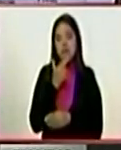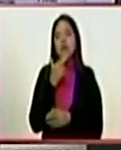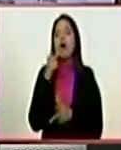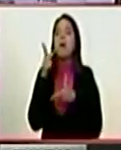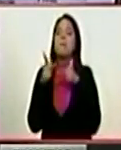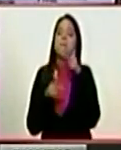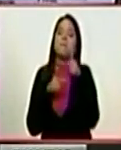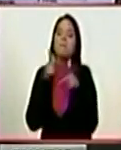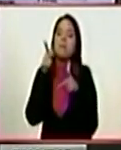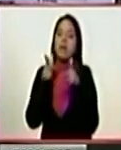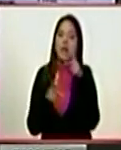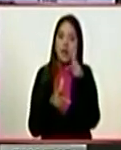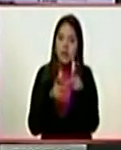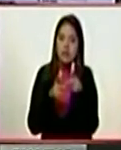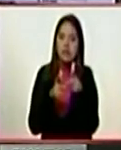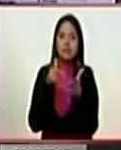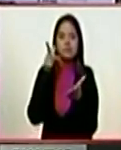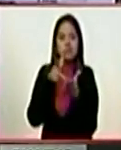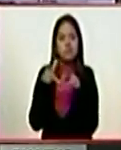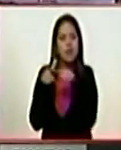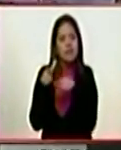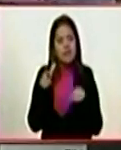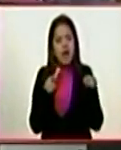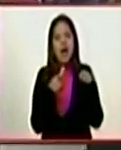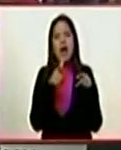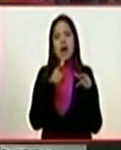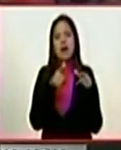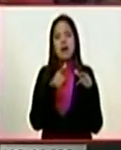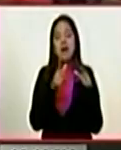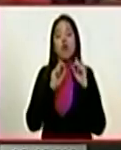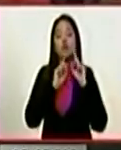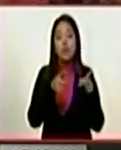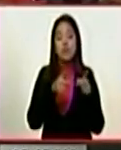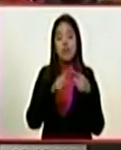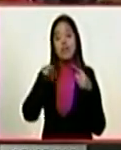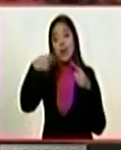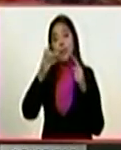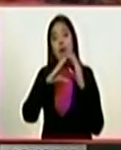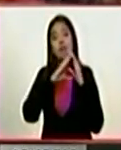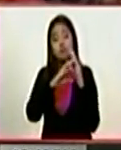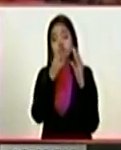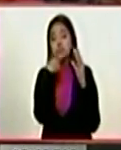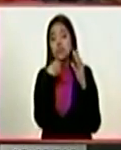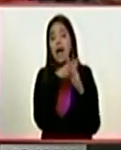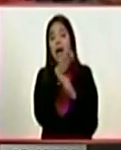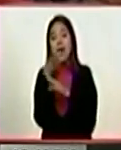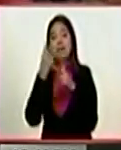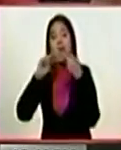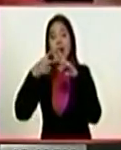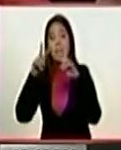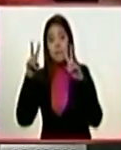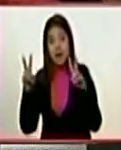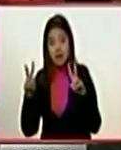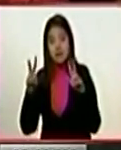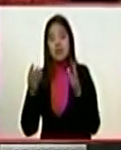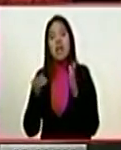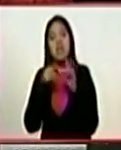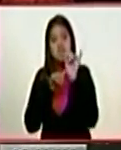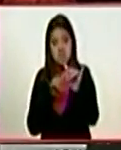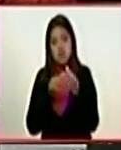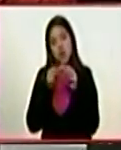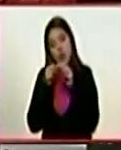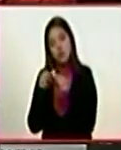metro, quedarse en la Presidente Medina, luego tomar el metrobús, ir hasta La Paz y de allí nuevamente tomar el